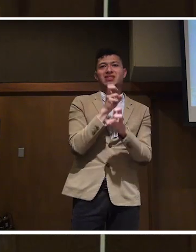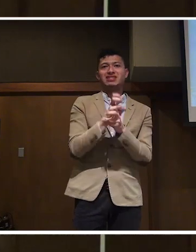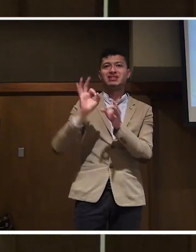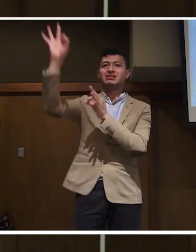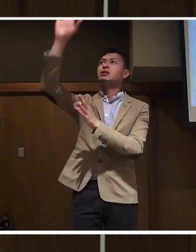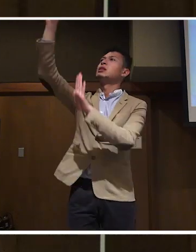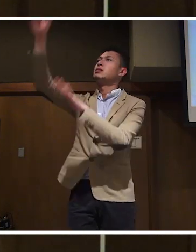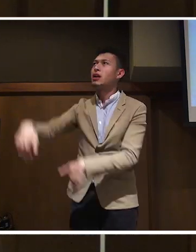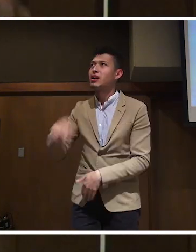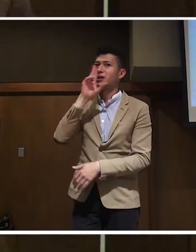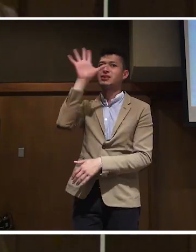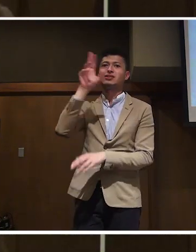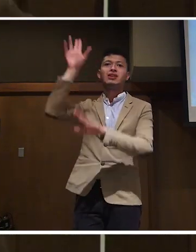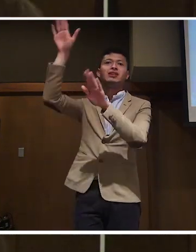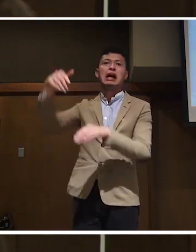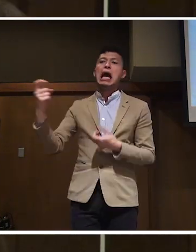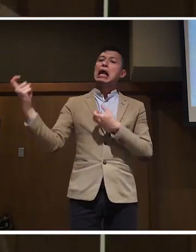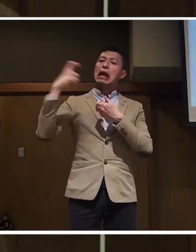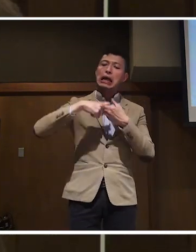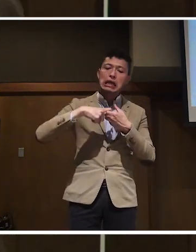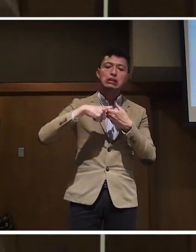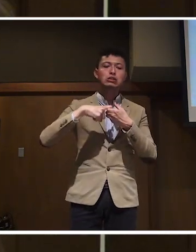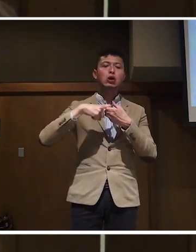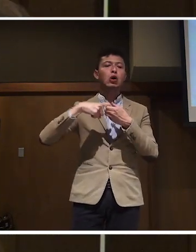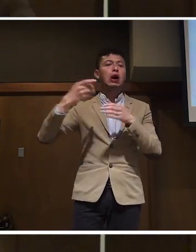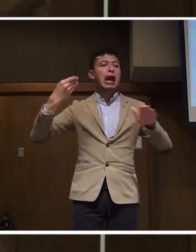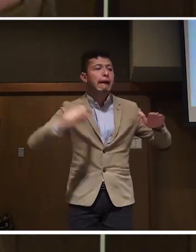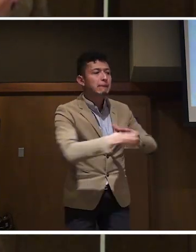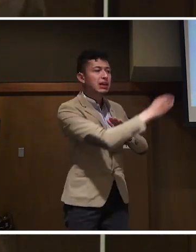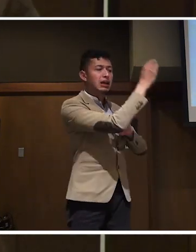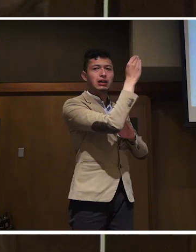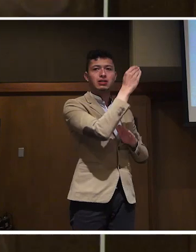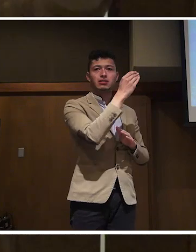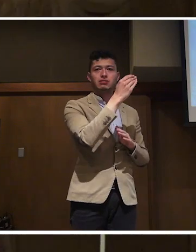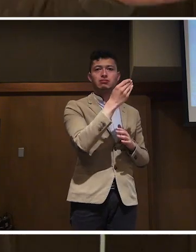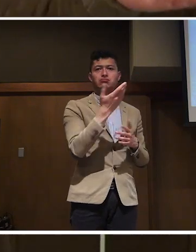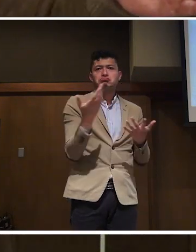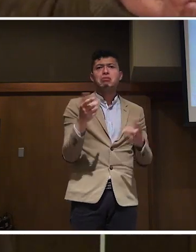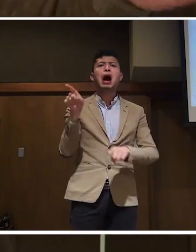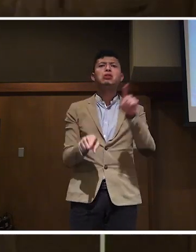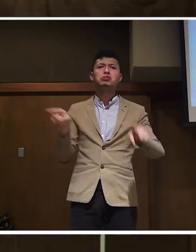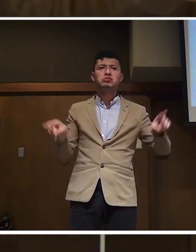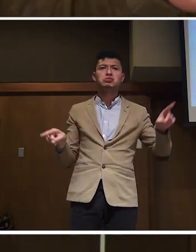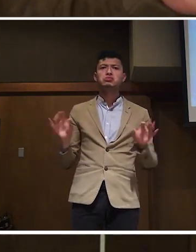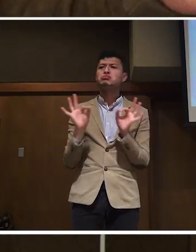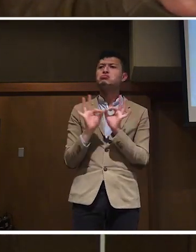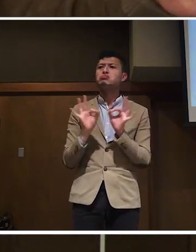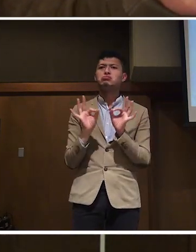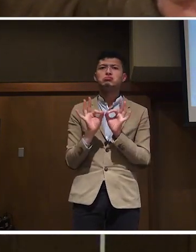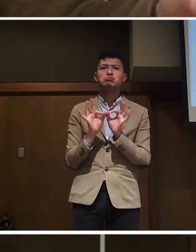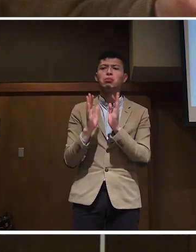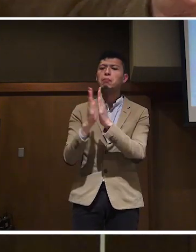entonces mientras que registrar el libro y mandarlo a la Biblioteca Nacional era un costo, a veces llegaba el señor o la señorita de la